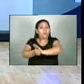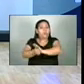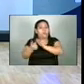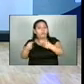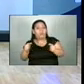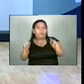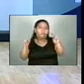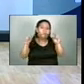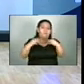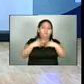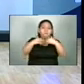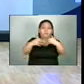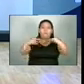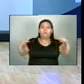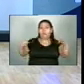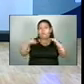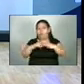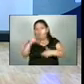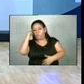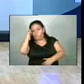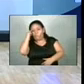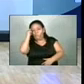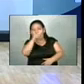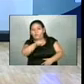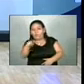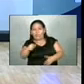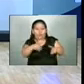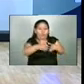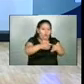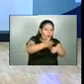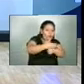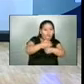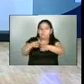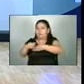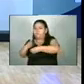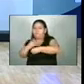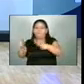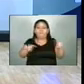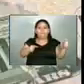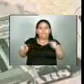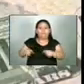En medio del Pleno Legislativo hubo señalamientos entre partidos políticos.